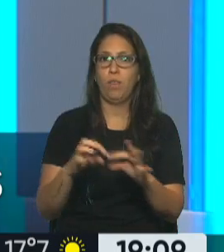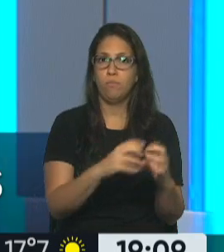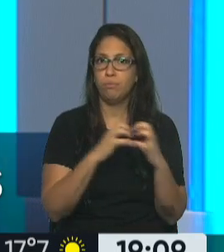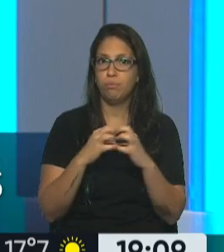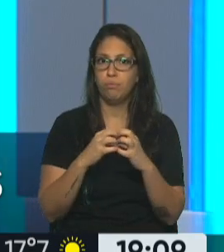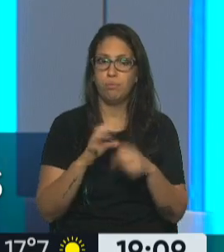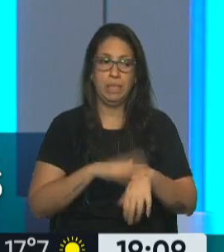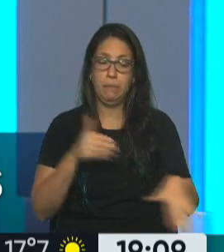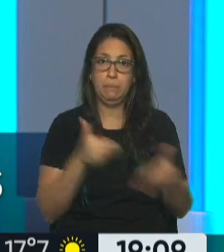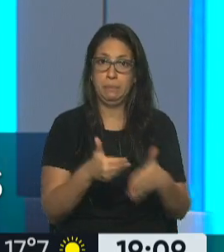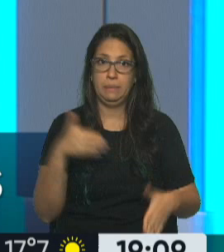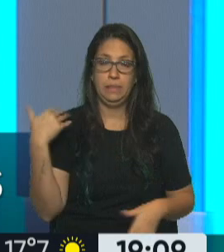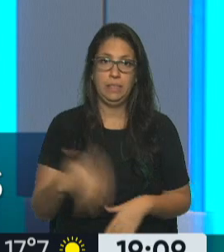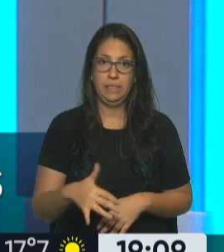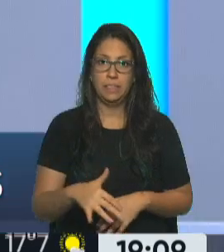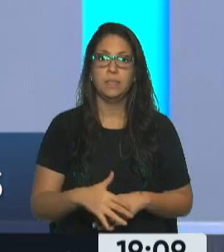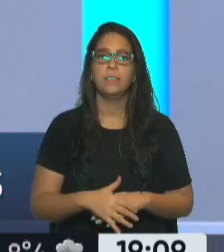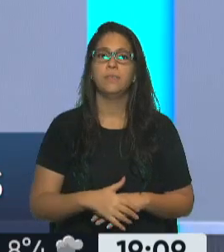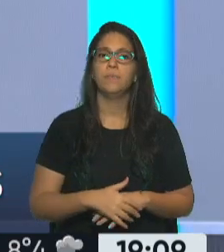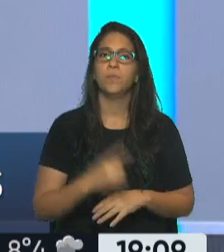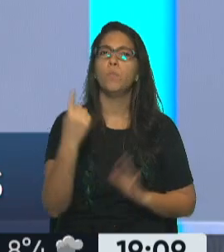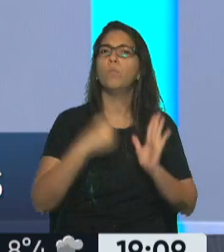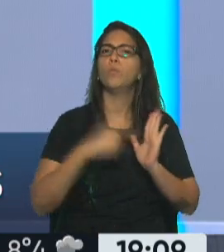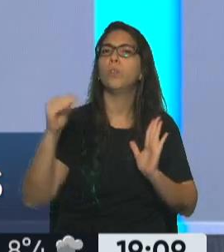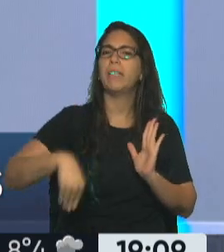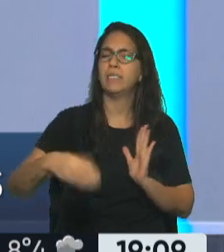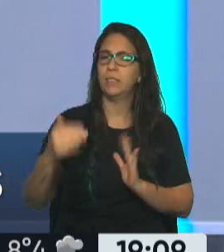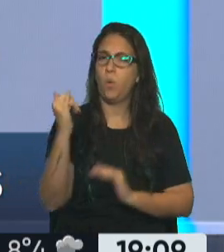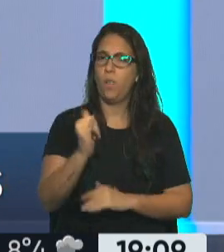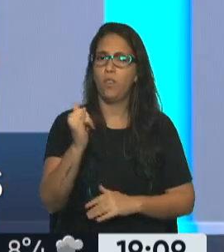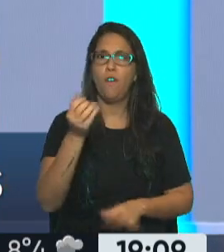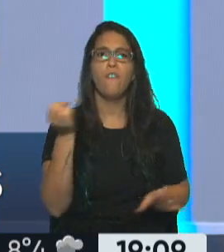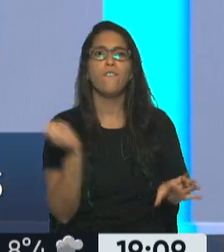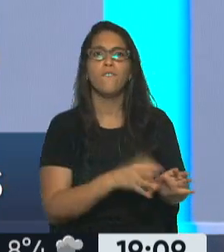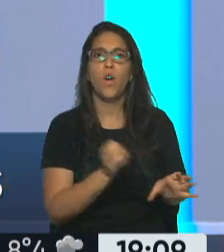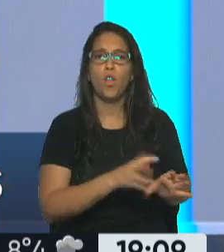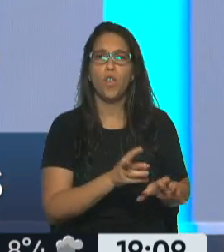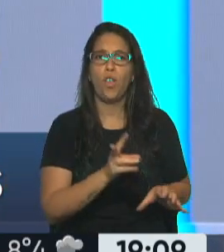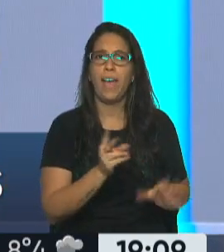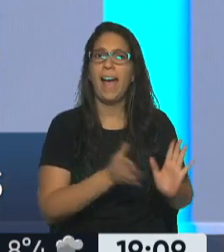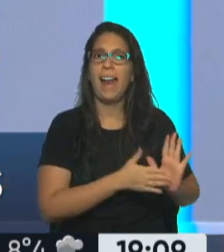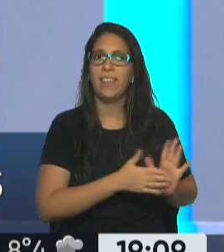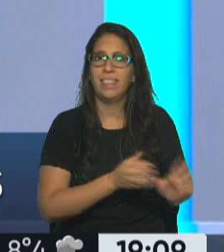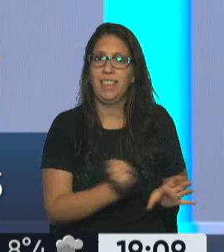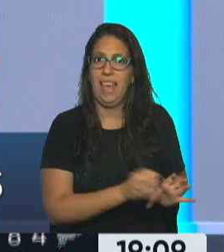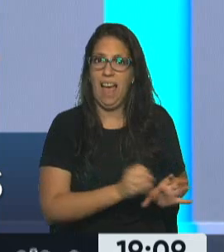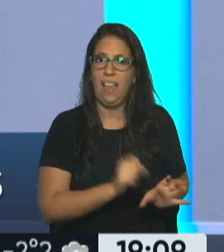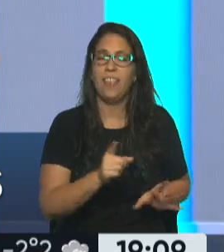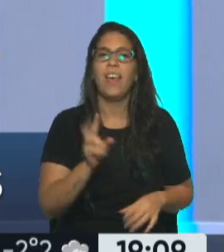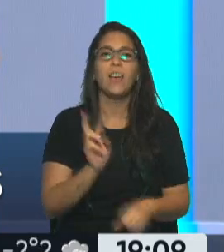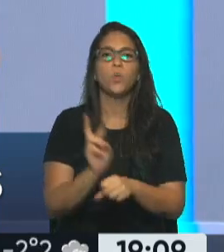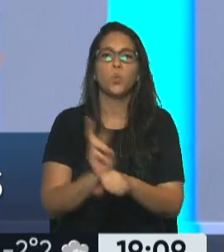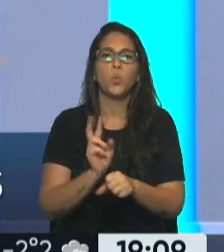a contra reloj por eso titulamos muy acado te cuento una sola más fondo de garantía sustentabilidad te acuerdas que ha otro ruido